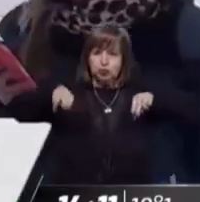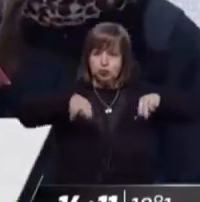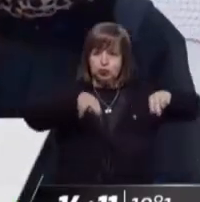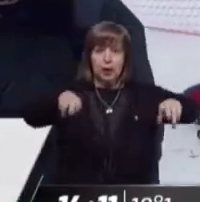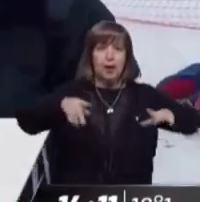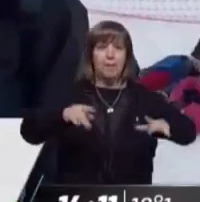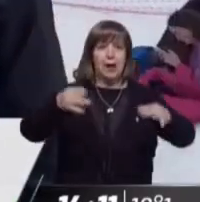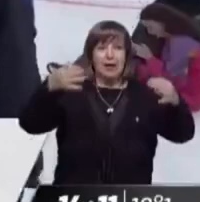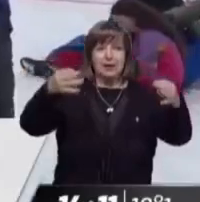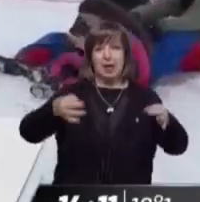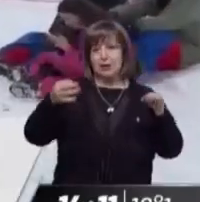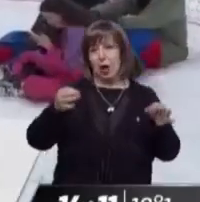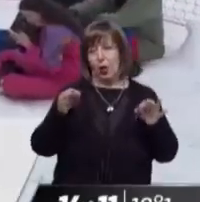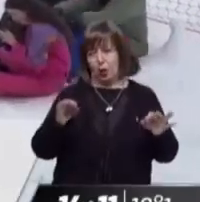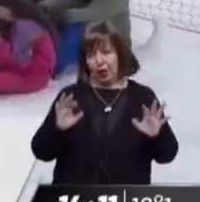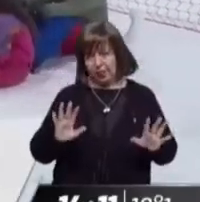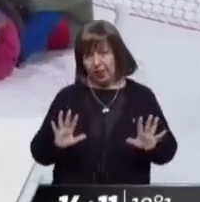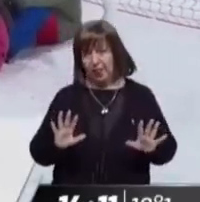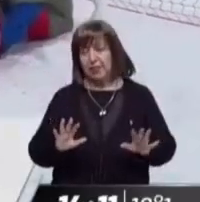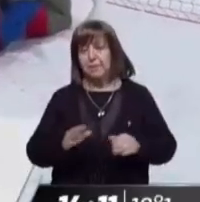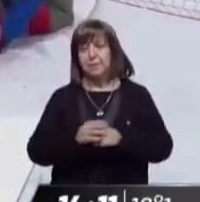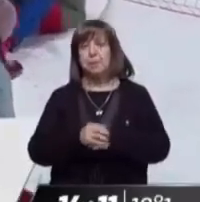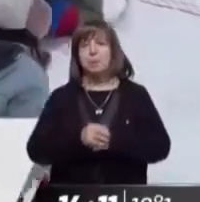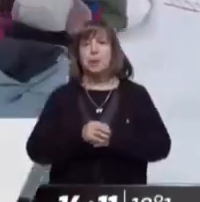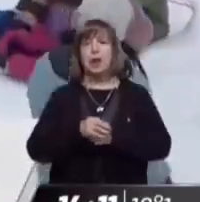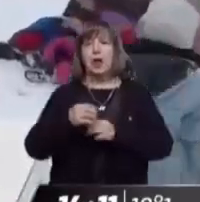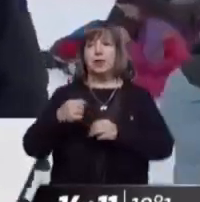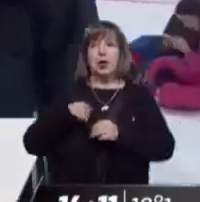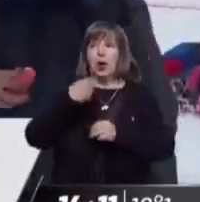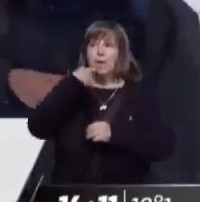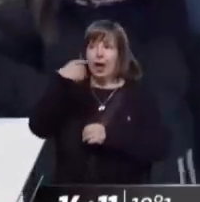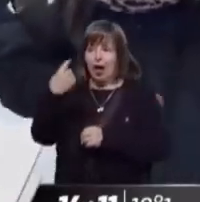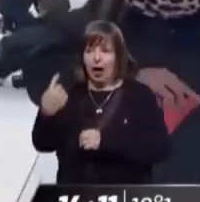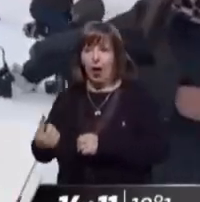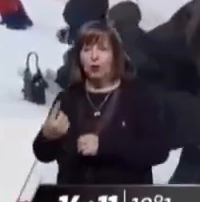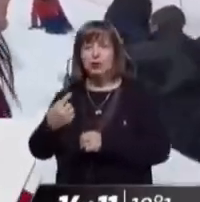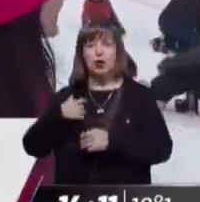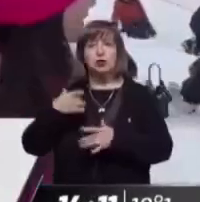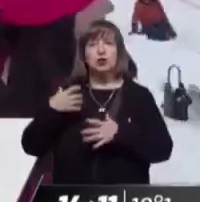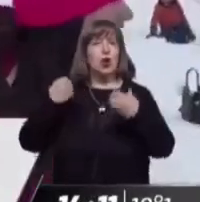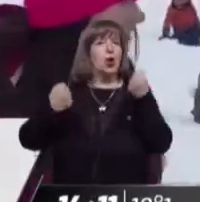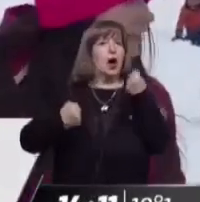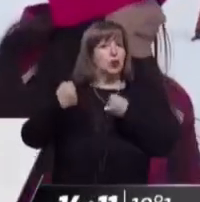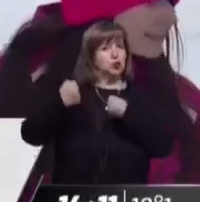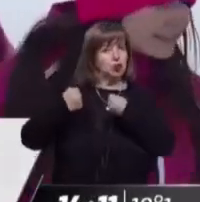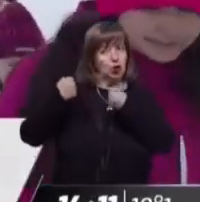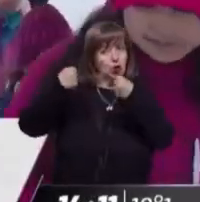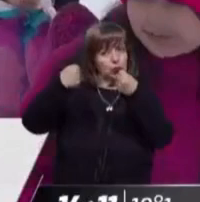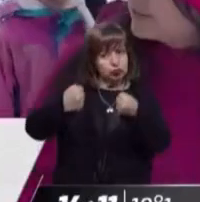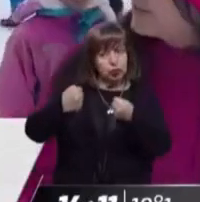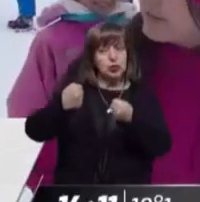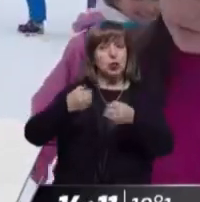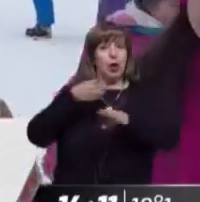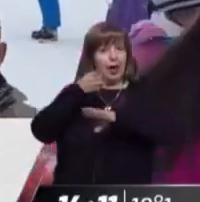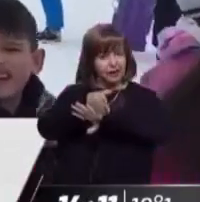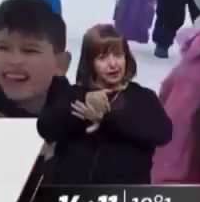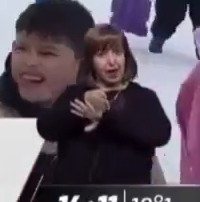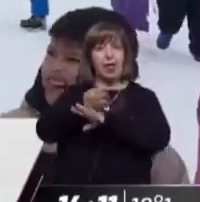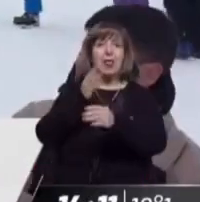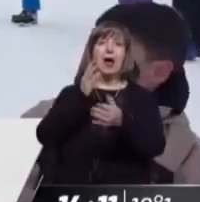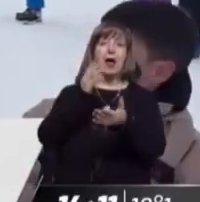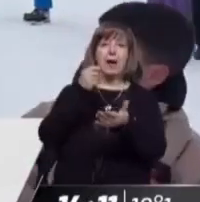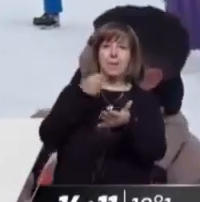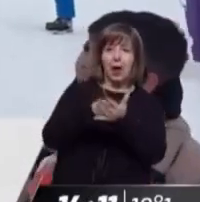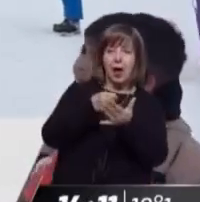que sea lo más segura posible. Ahora, si yo llego hasta acá, tengo estacionamiento, tengo que pagar un ingreso,